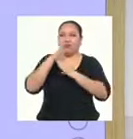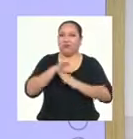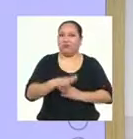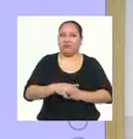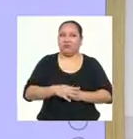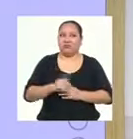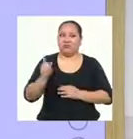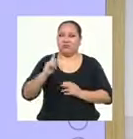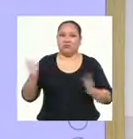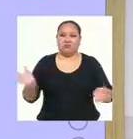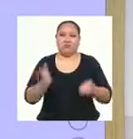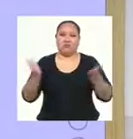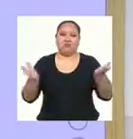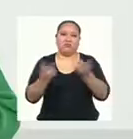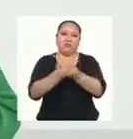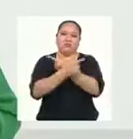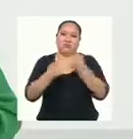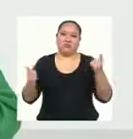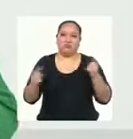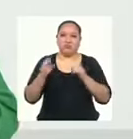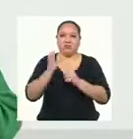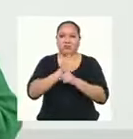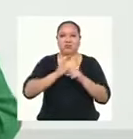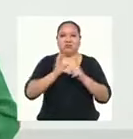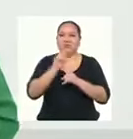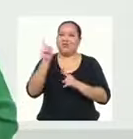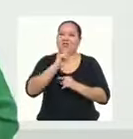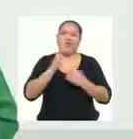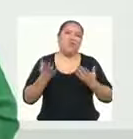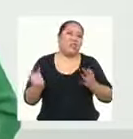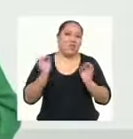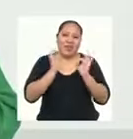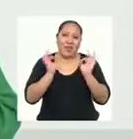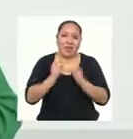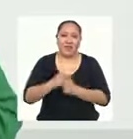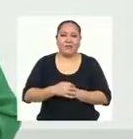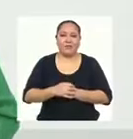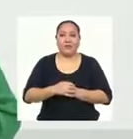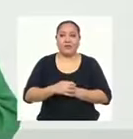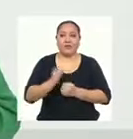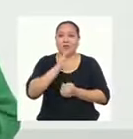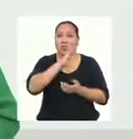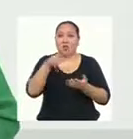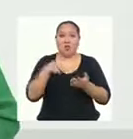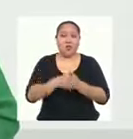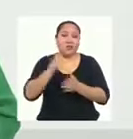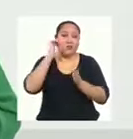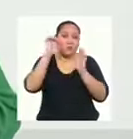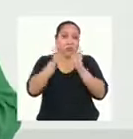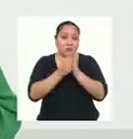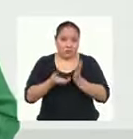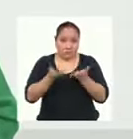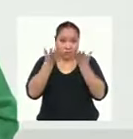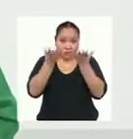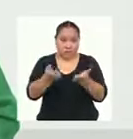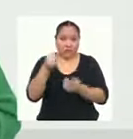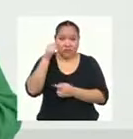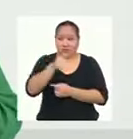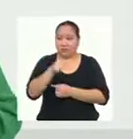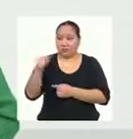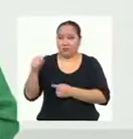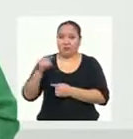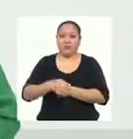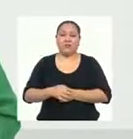ni se promovía la libertad de culto. No, no había nada de eso. Todos los ejemplos mencionados hacen